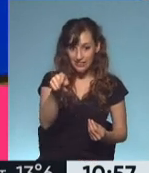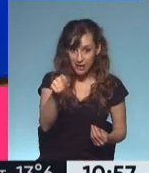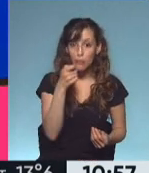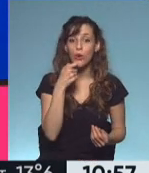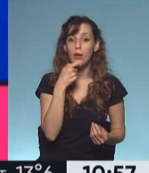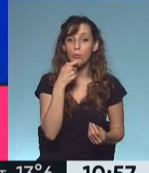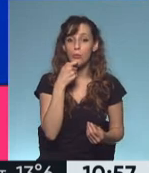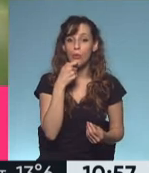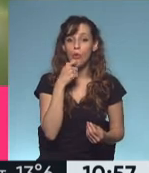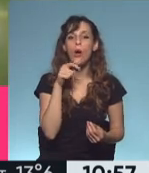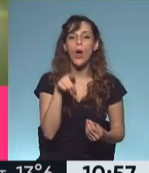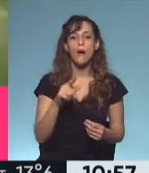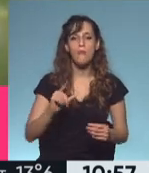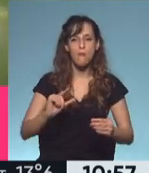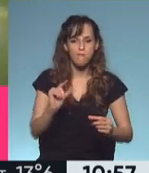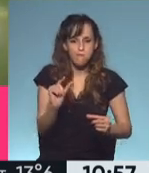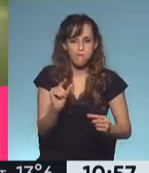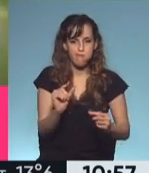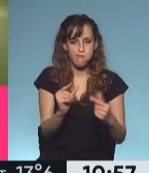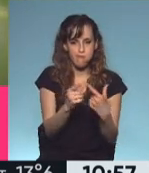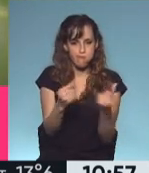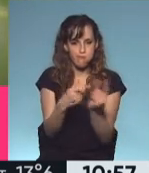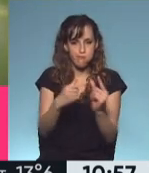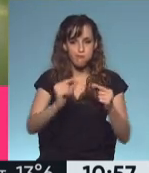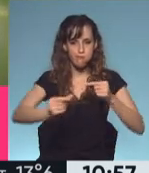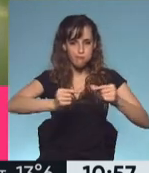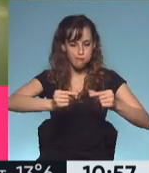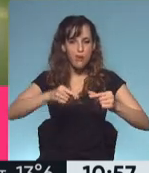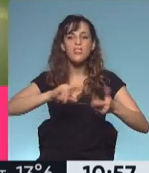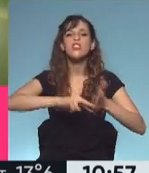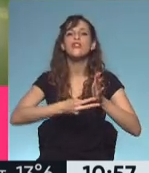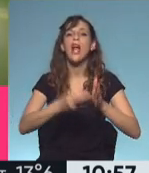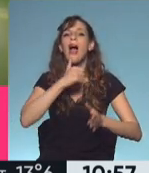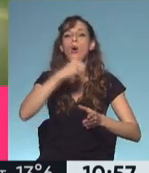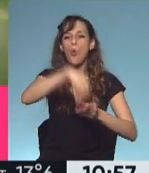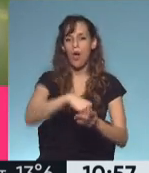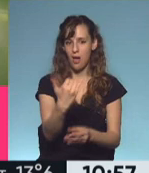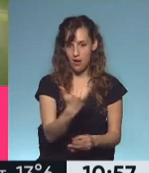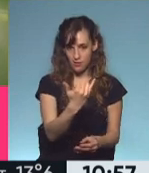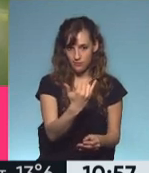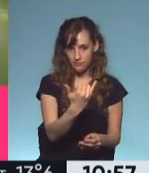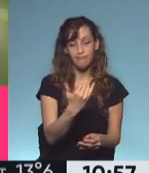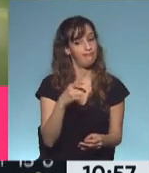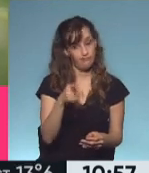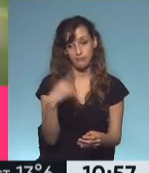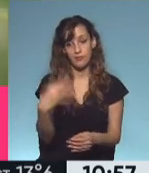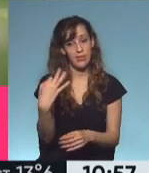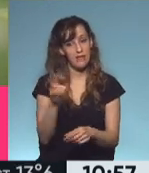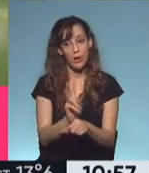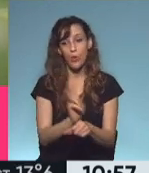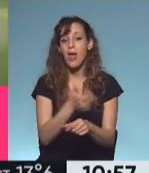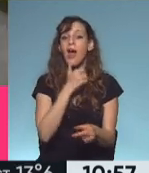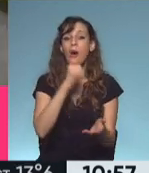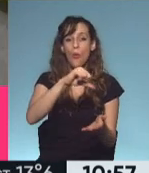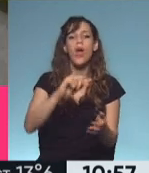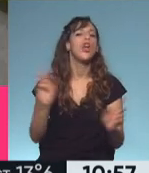esta, las que son así, más gorditas, tienen bastante agua. Entonces, tenés que cuidar el riego. No se trata